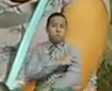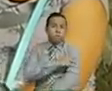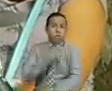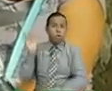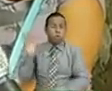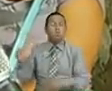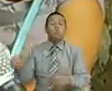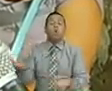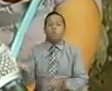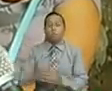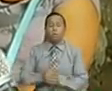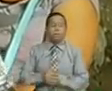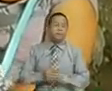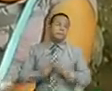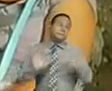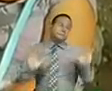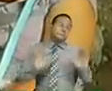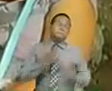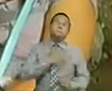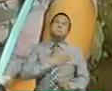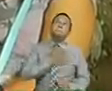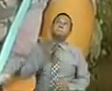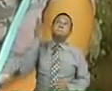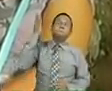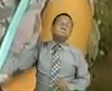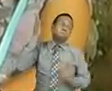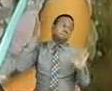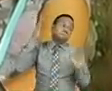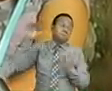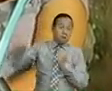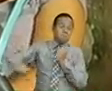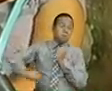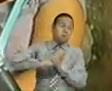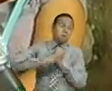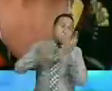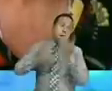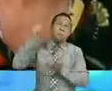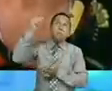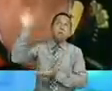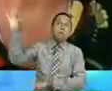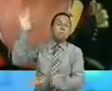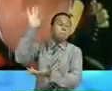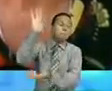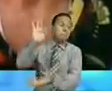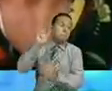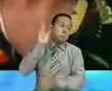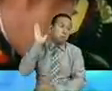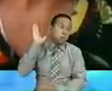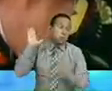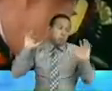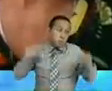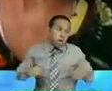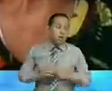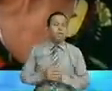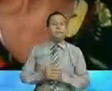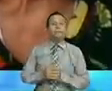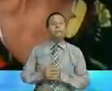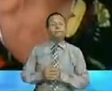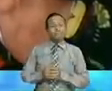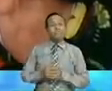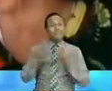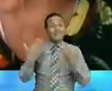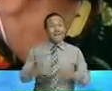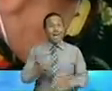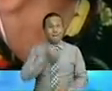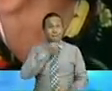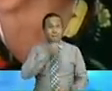cuando tú te manejas bien en las cosas que tú haces, Dios mismo te pone a la persona adecuada en lo que tú haces. En una entrevista concedida a Noticias de la Mañana,